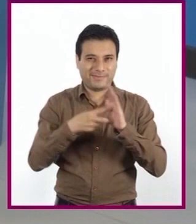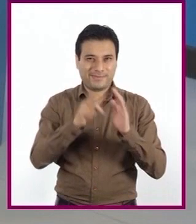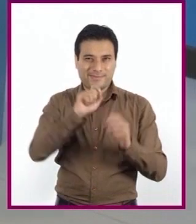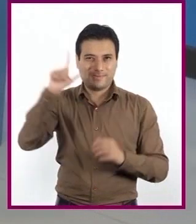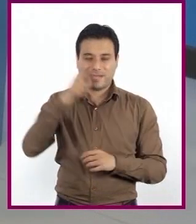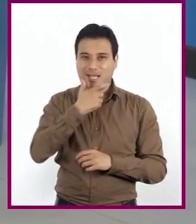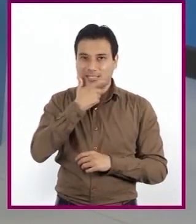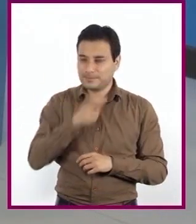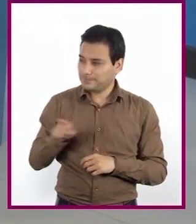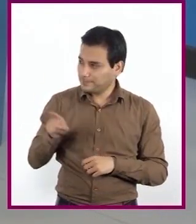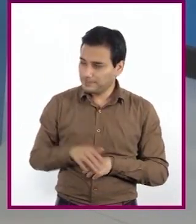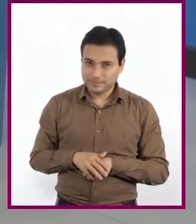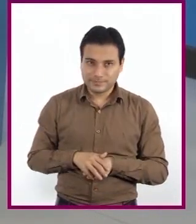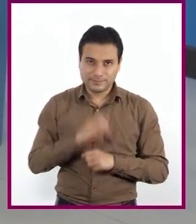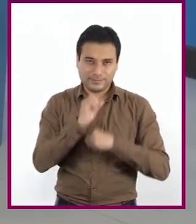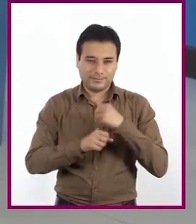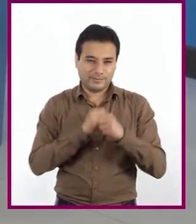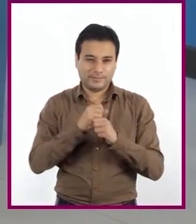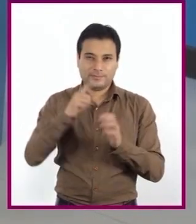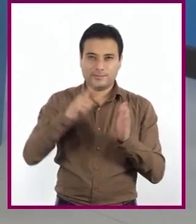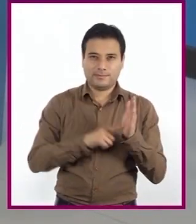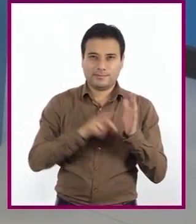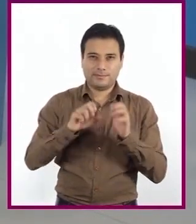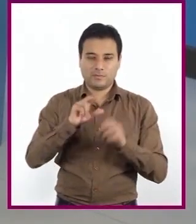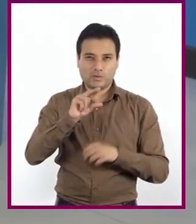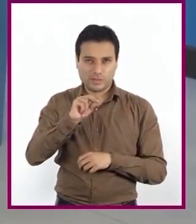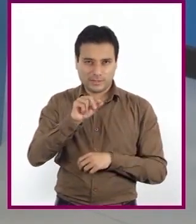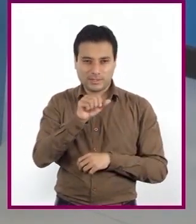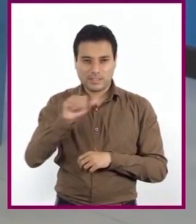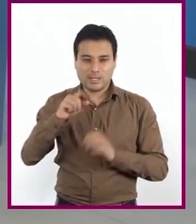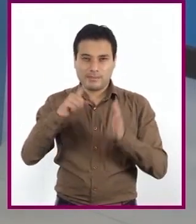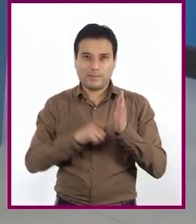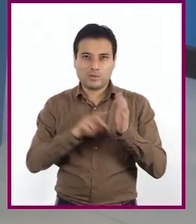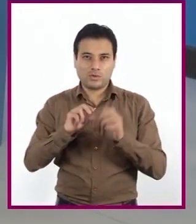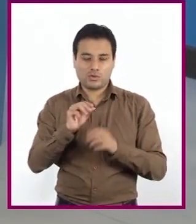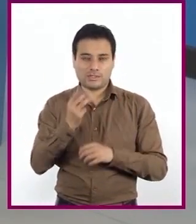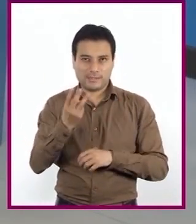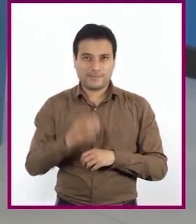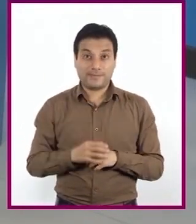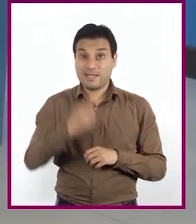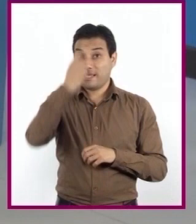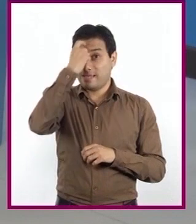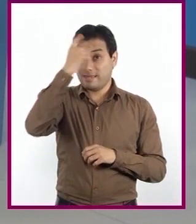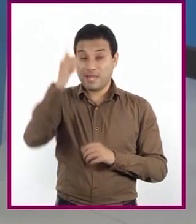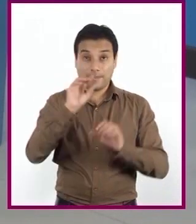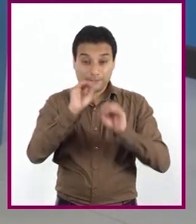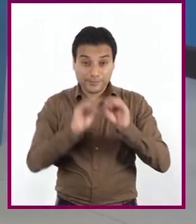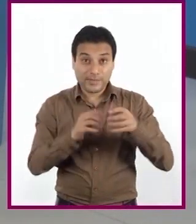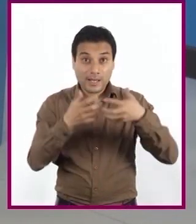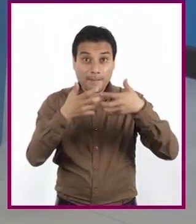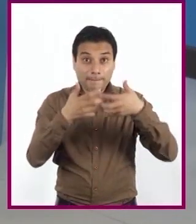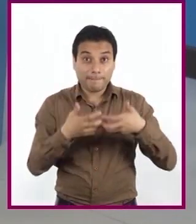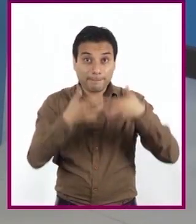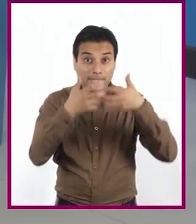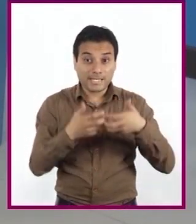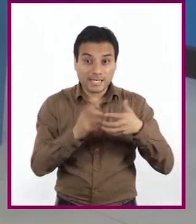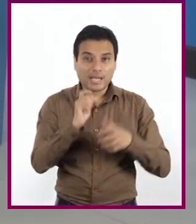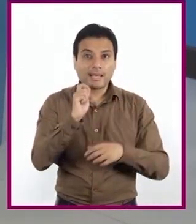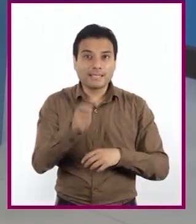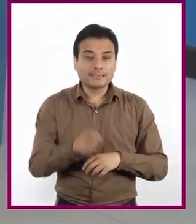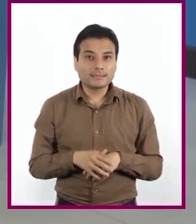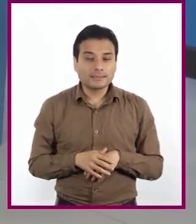James Wimshurst entre 1880 y 1883 fabricó una máquina que funciona con base en el hecho de que